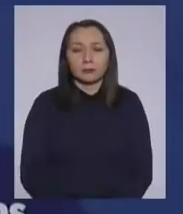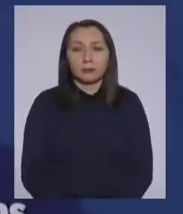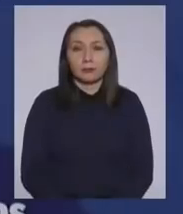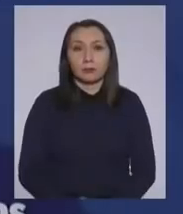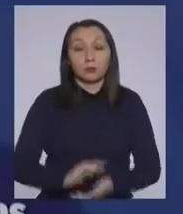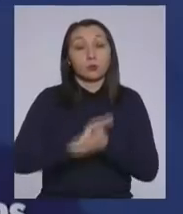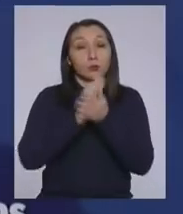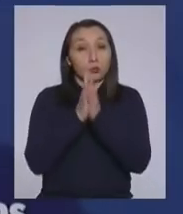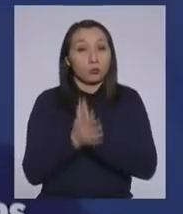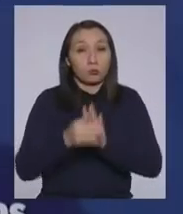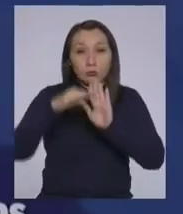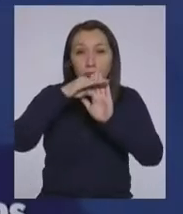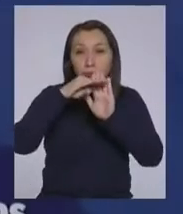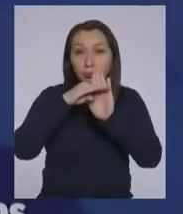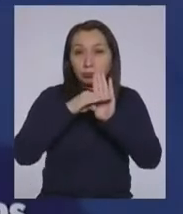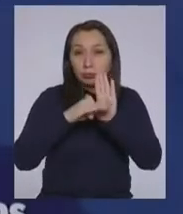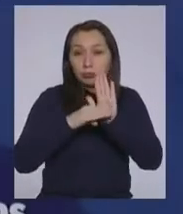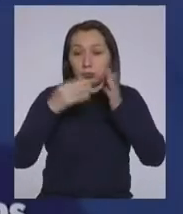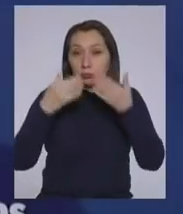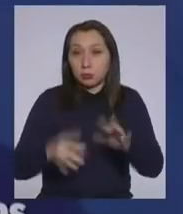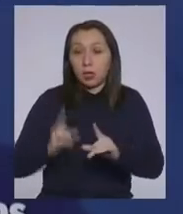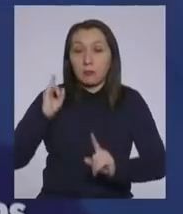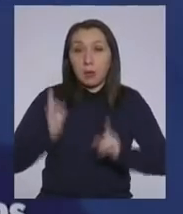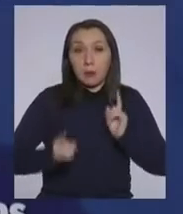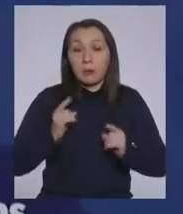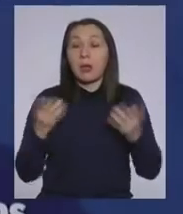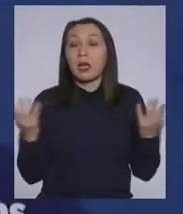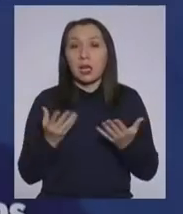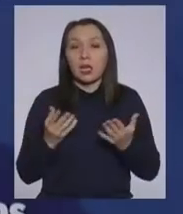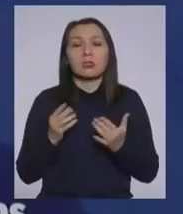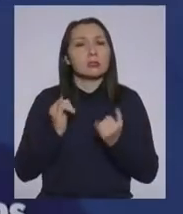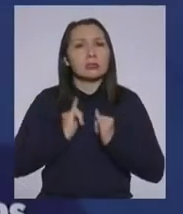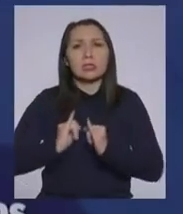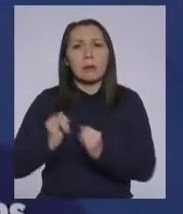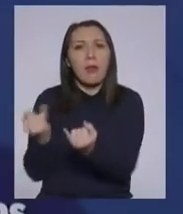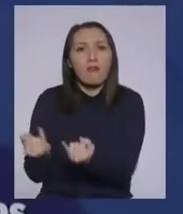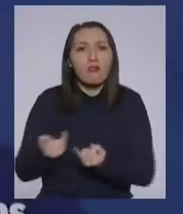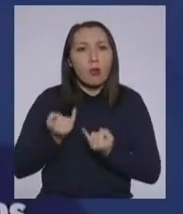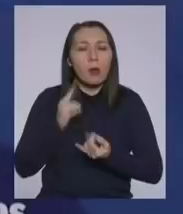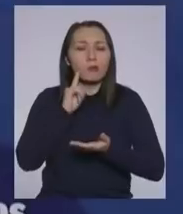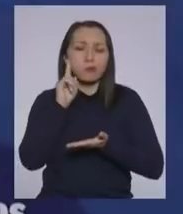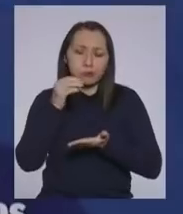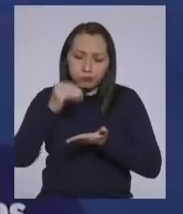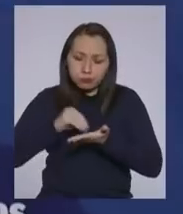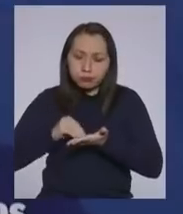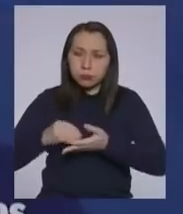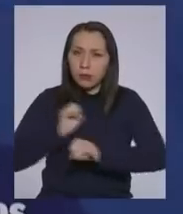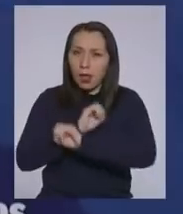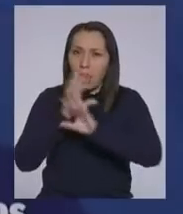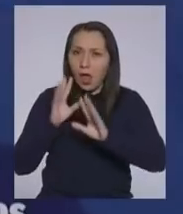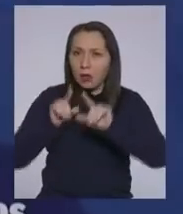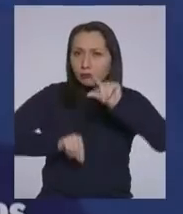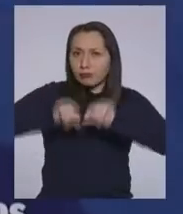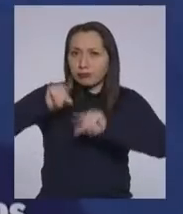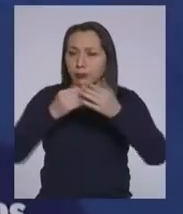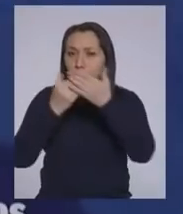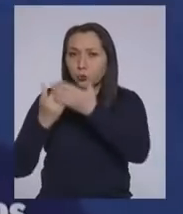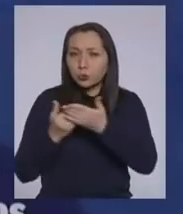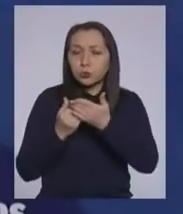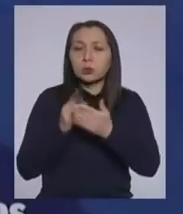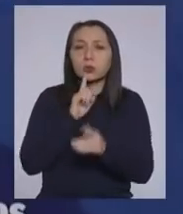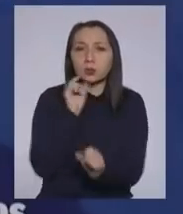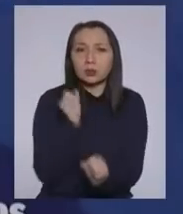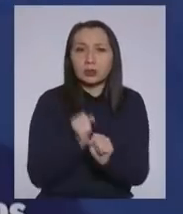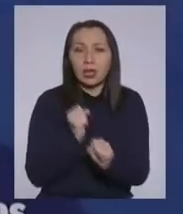Todas las medidas que hemos tomado se toman en base a datos, a información, a estadística, al